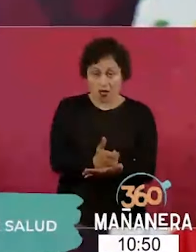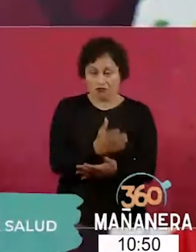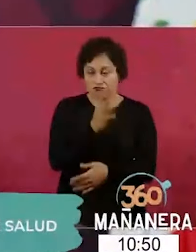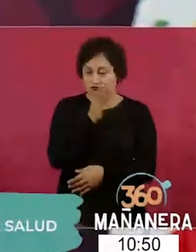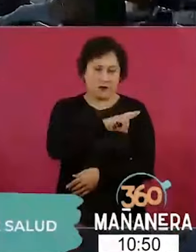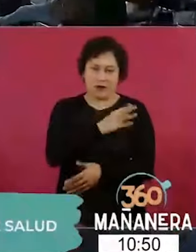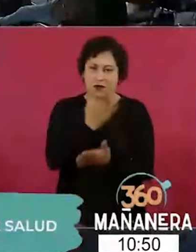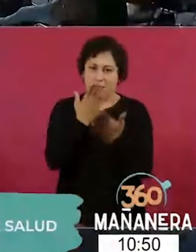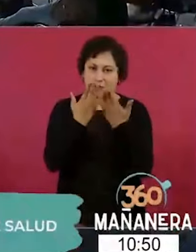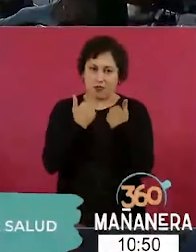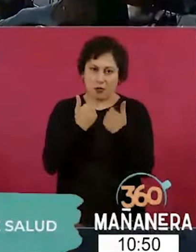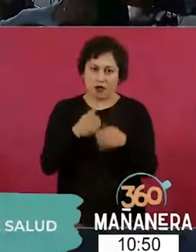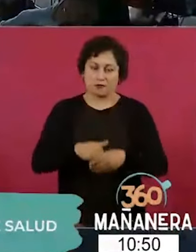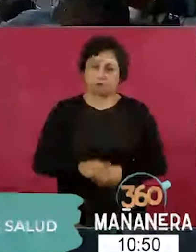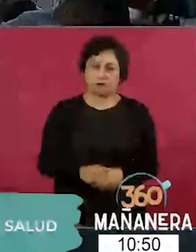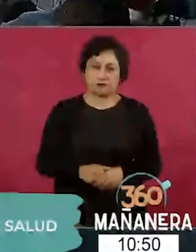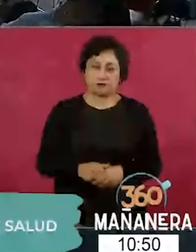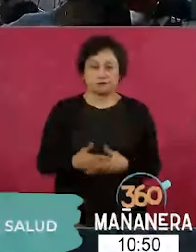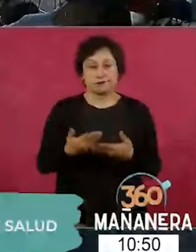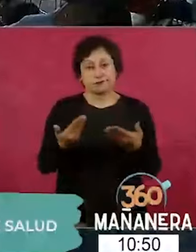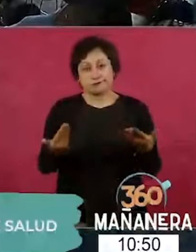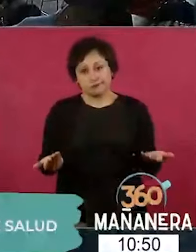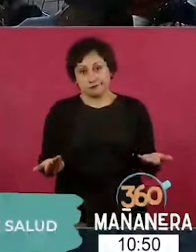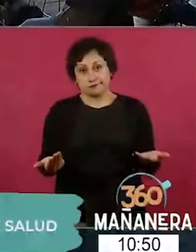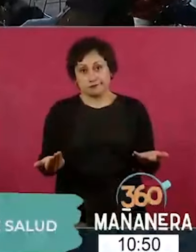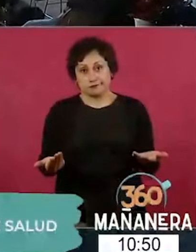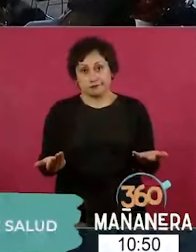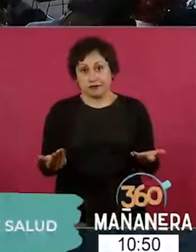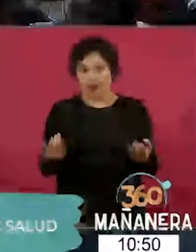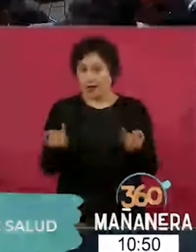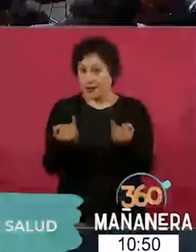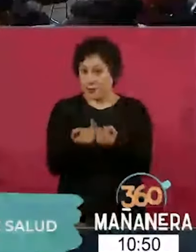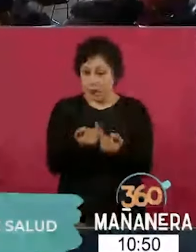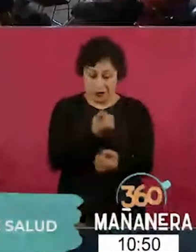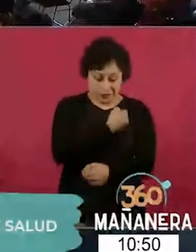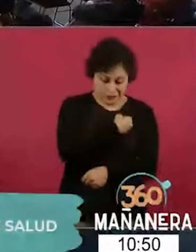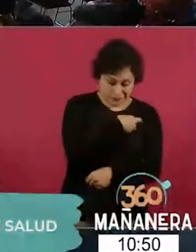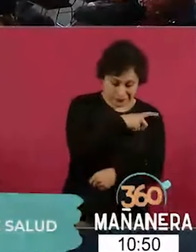escuelas privadas, y la educación, como la salud.